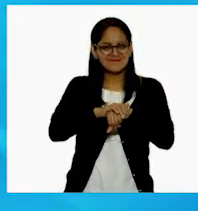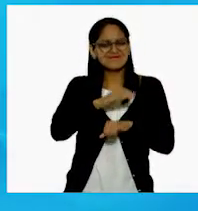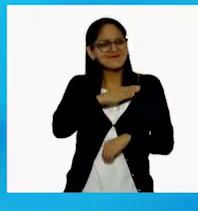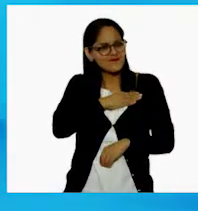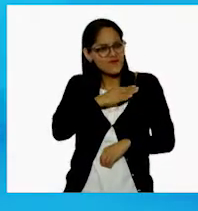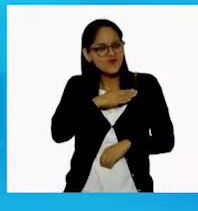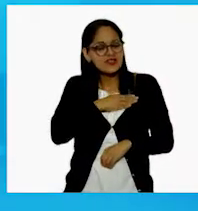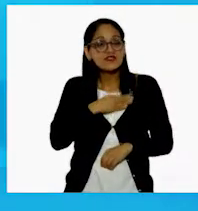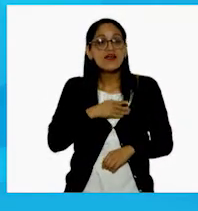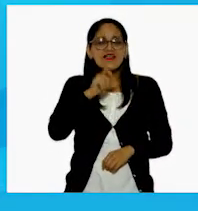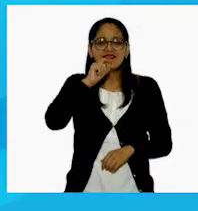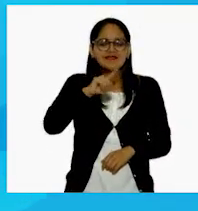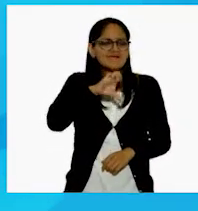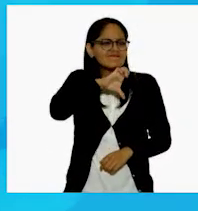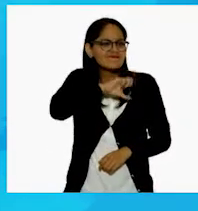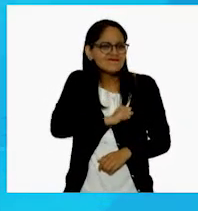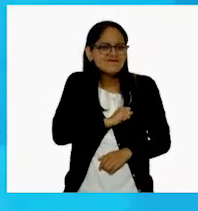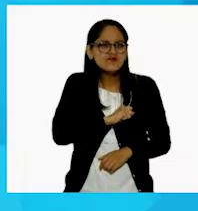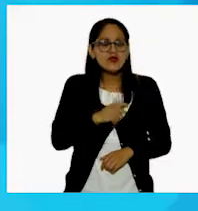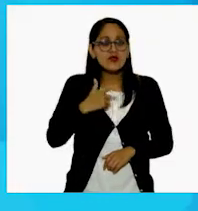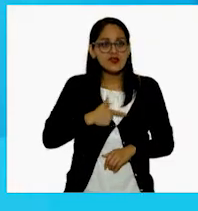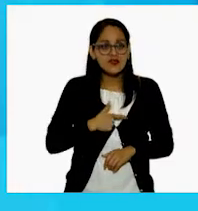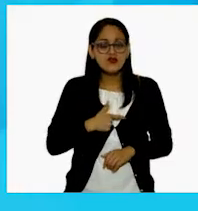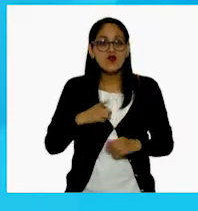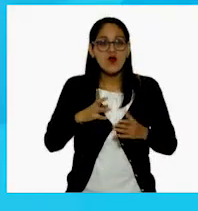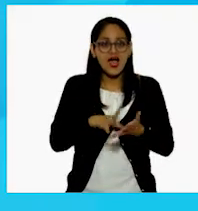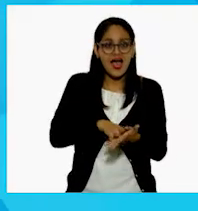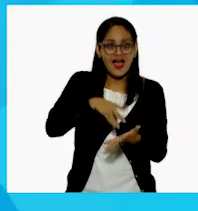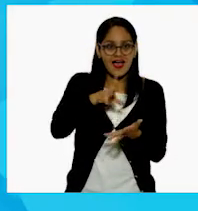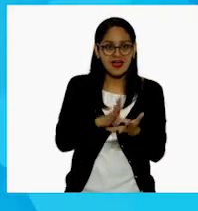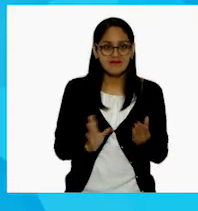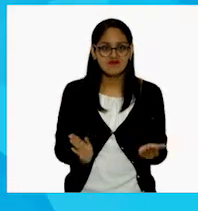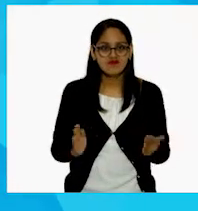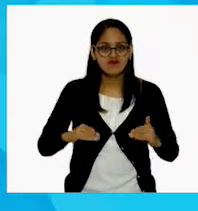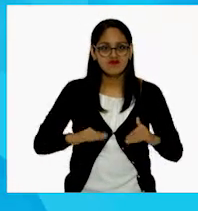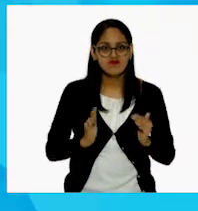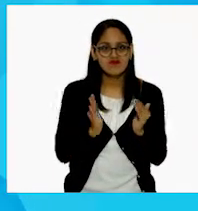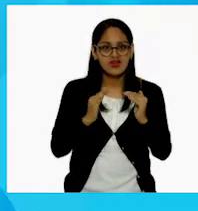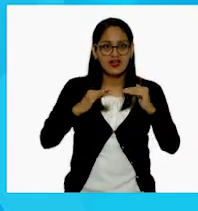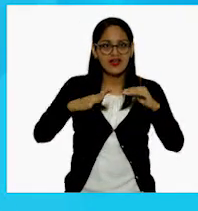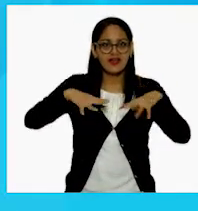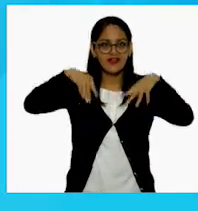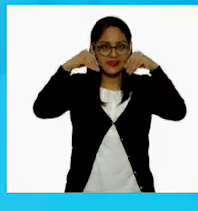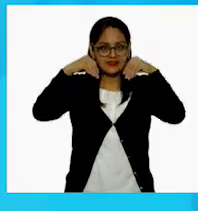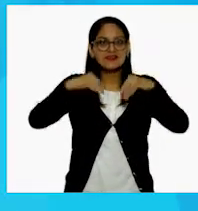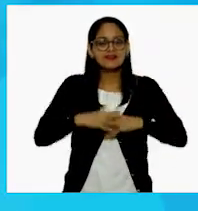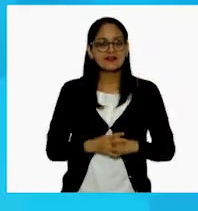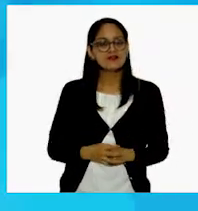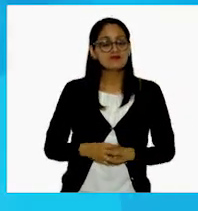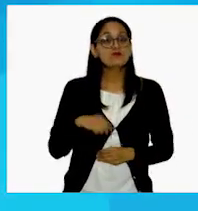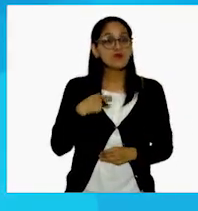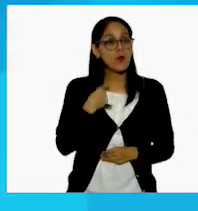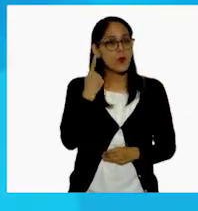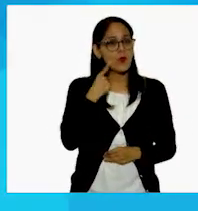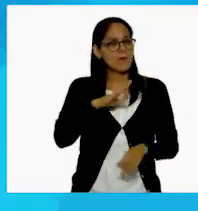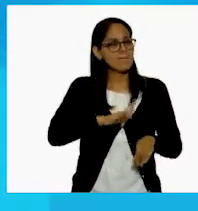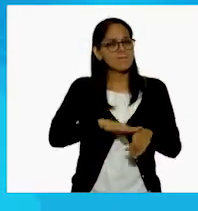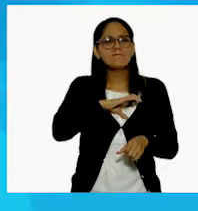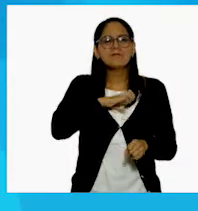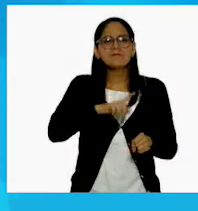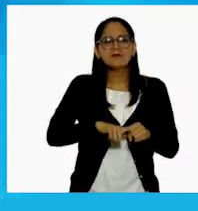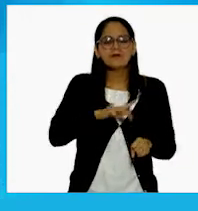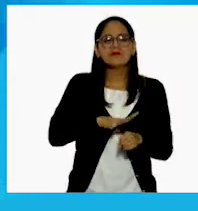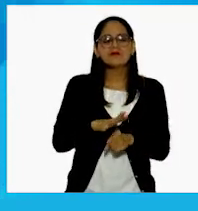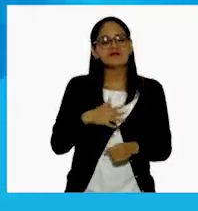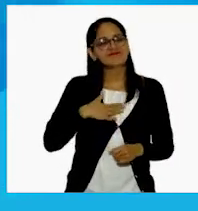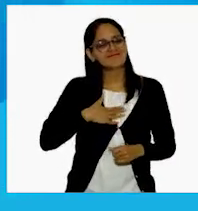me encanta hacer castillos en la arena. Se me da especialmente bien